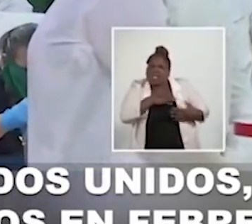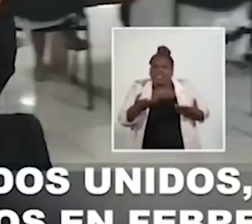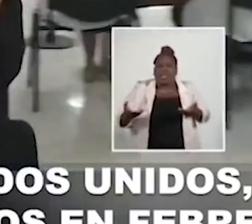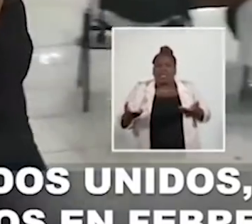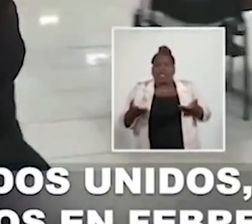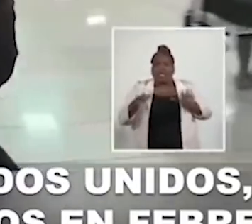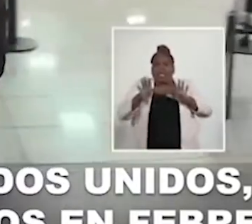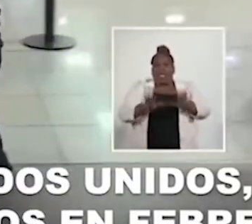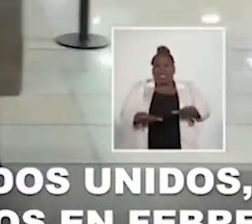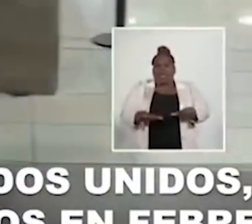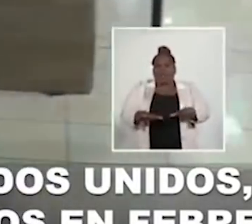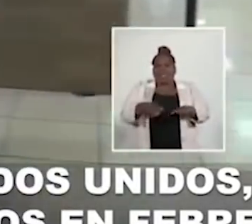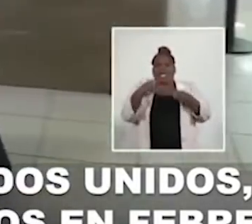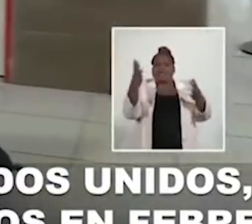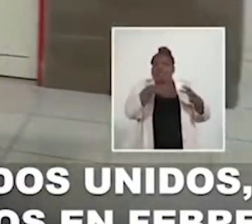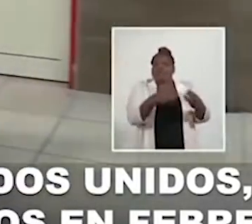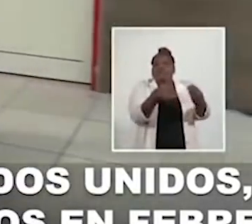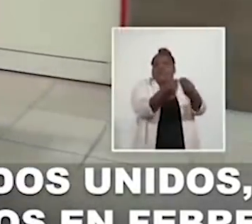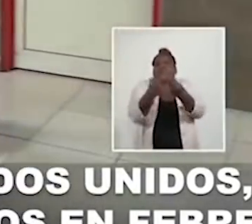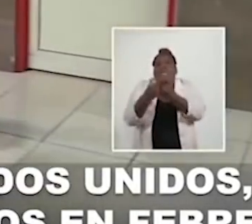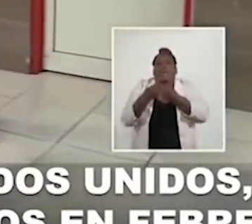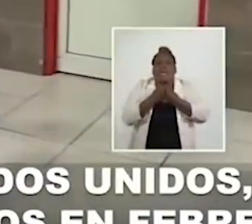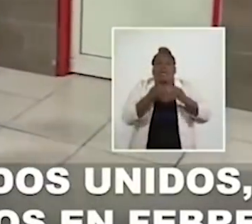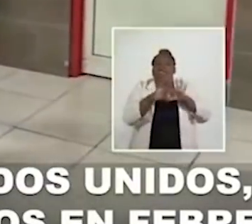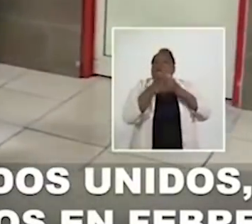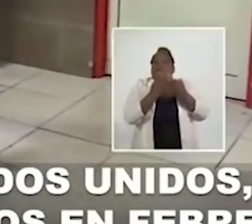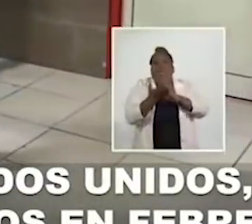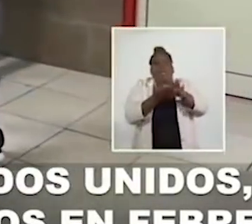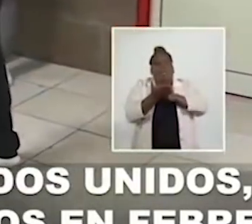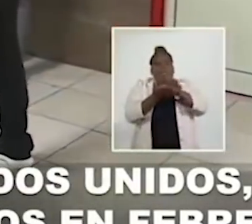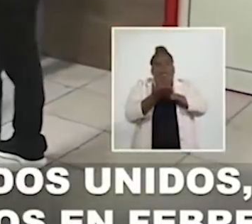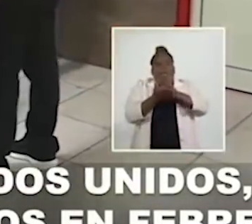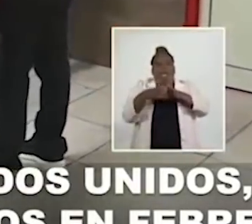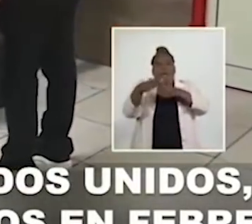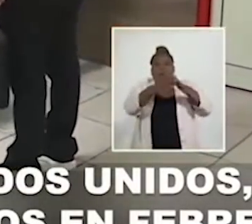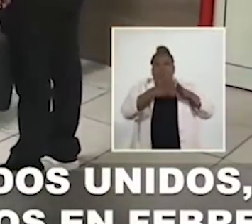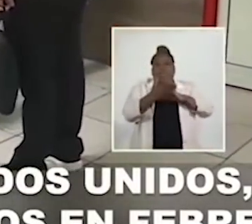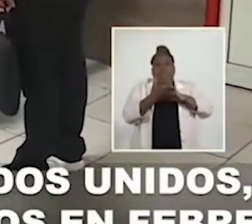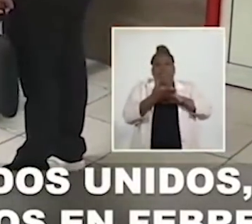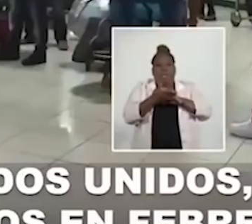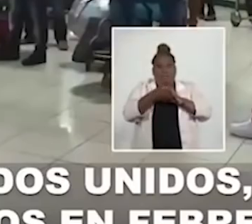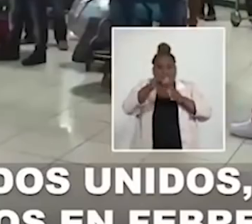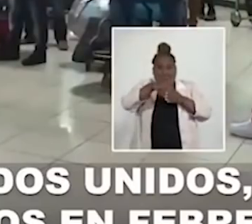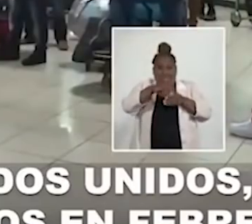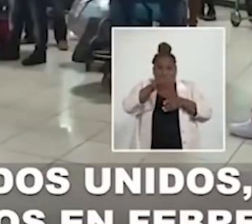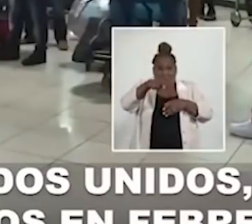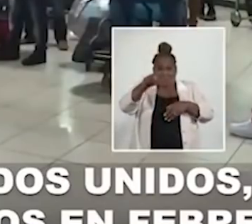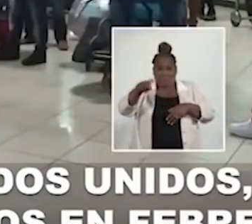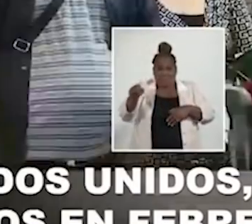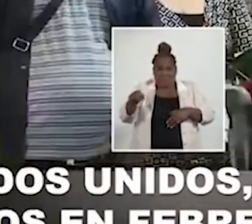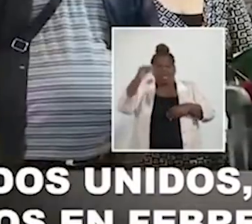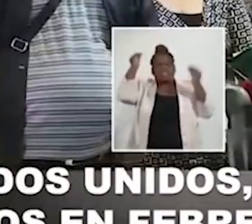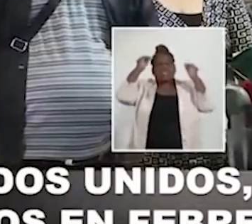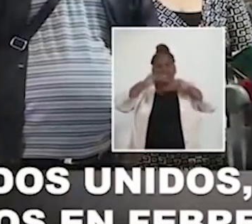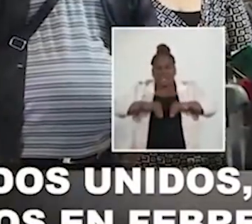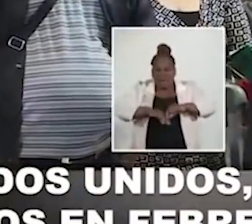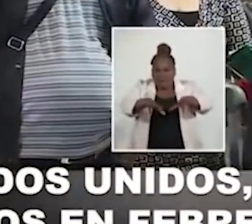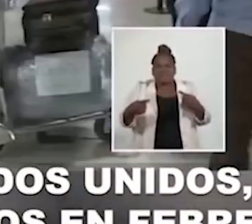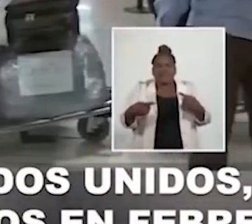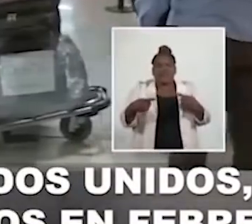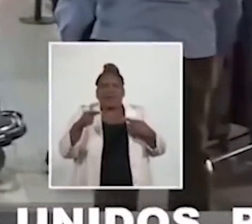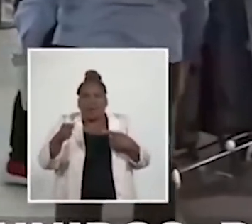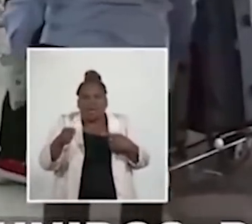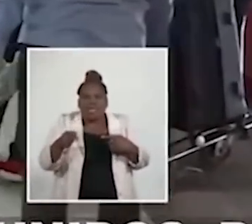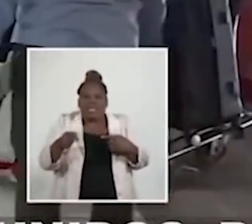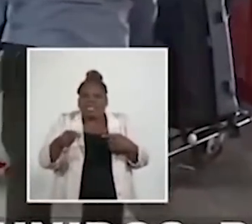Cuba desde Estados Unidos en este mes pues se mantienen con las compañías en el mismo, de la misma manera. Les